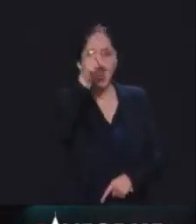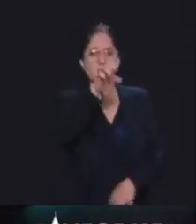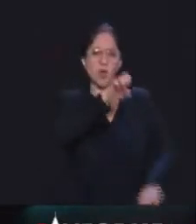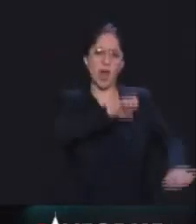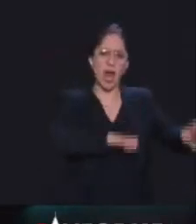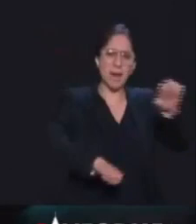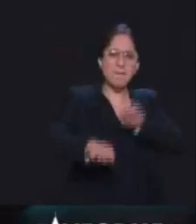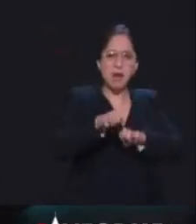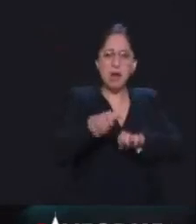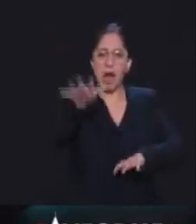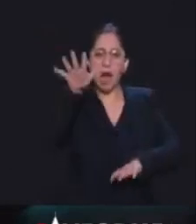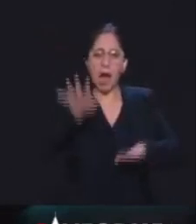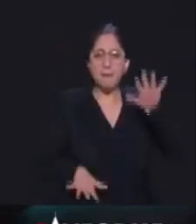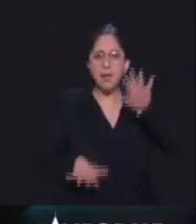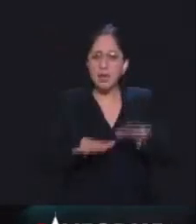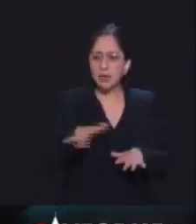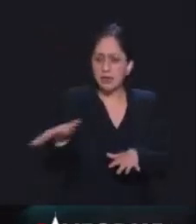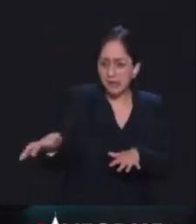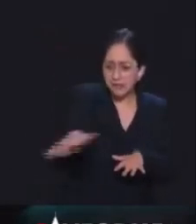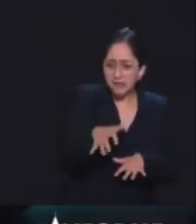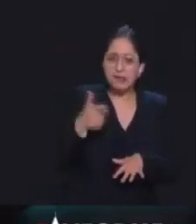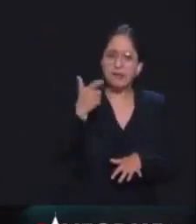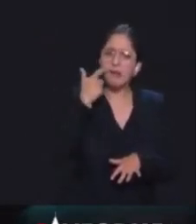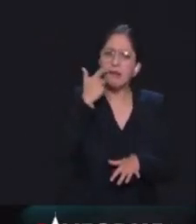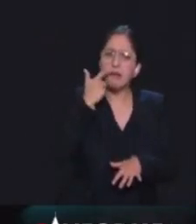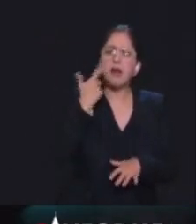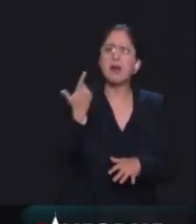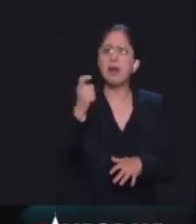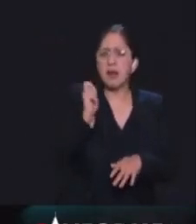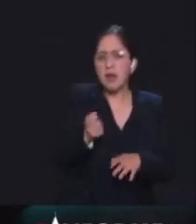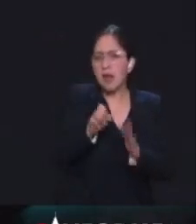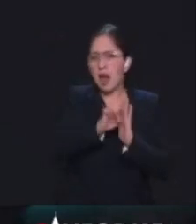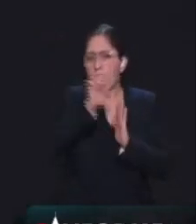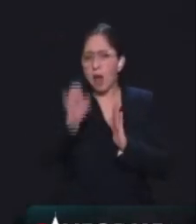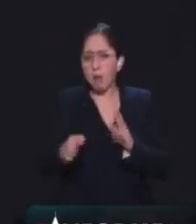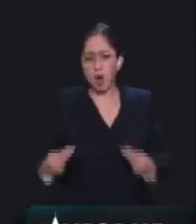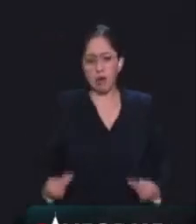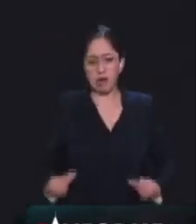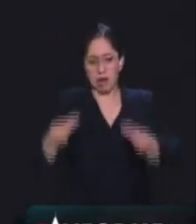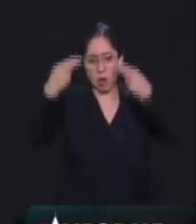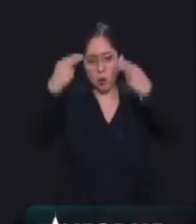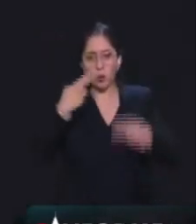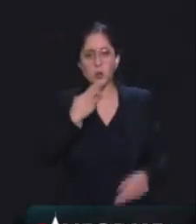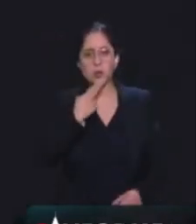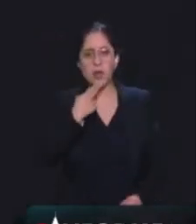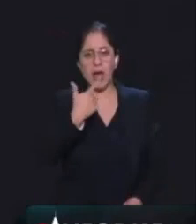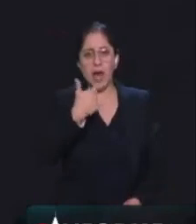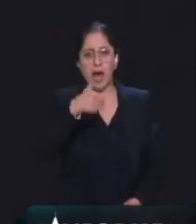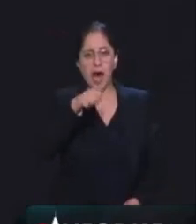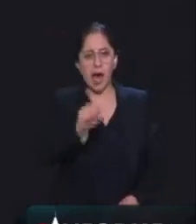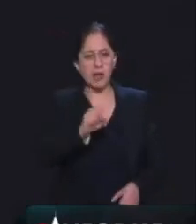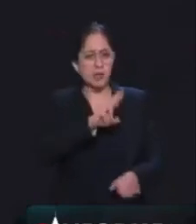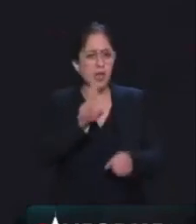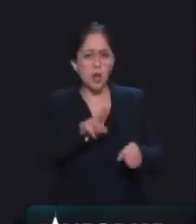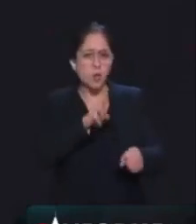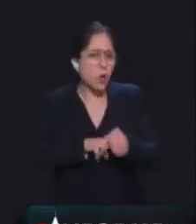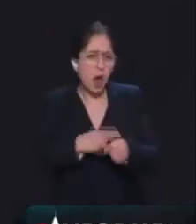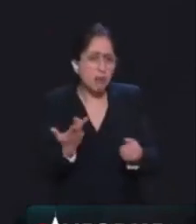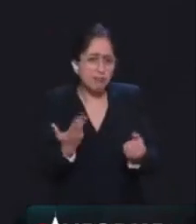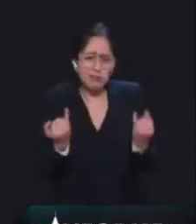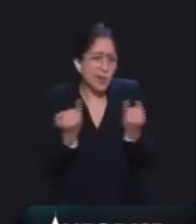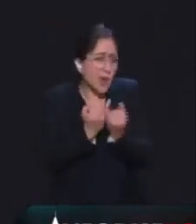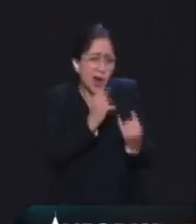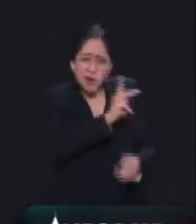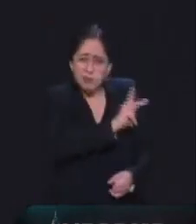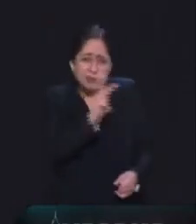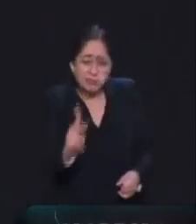hincado el diente, por ejemplo, al negocio del gas natural, que vamos, es como la historia mexicana, ¿no? Han